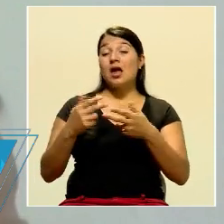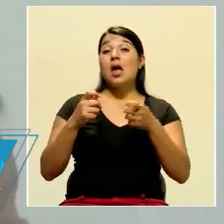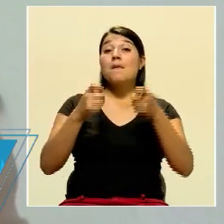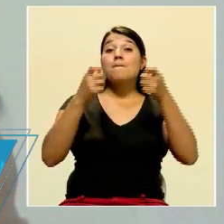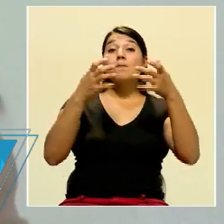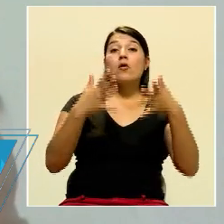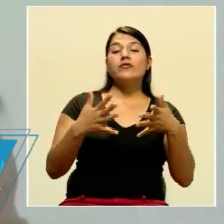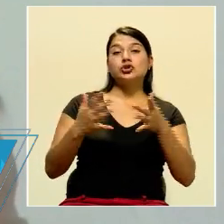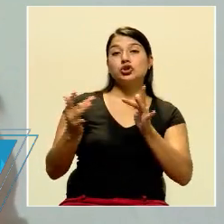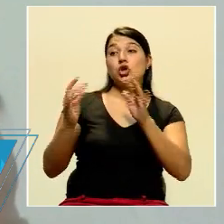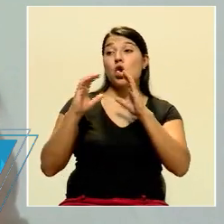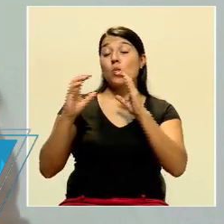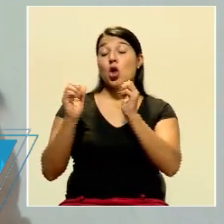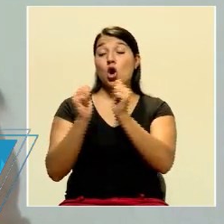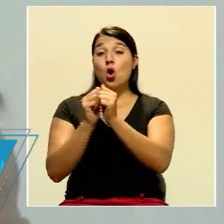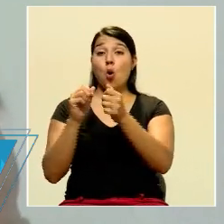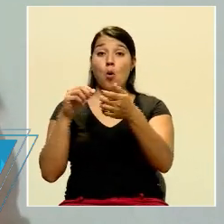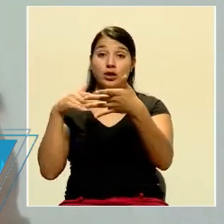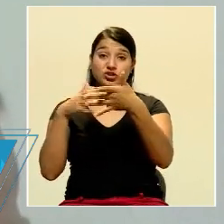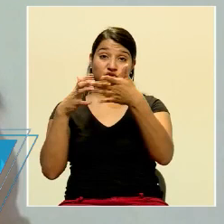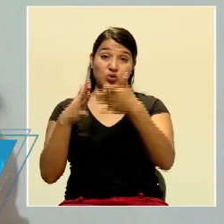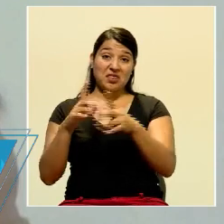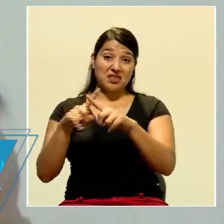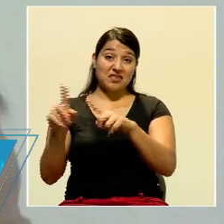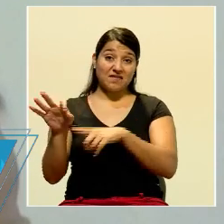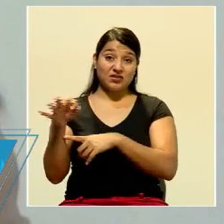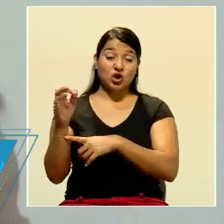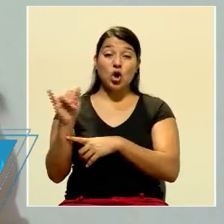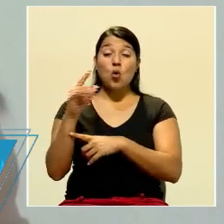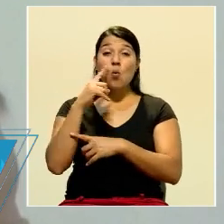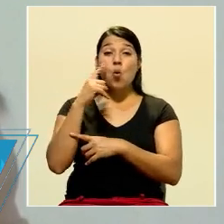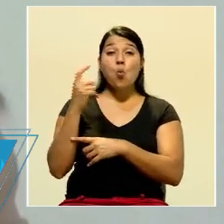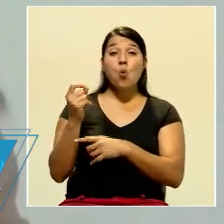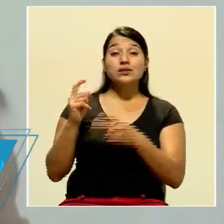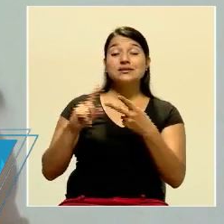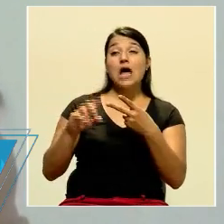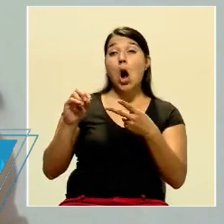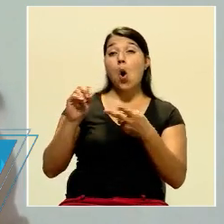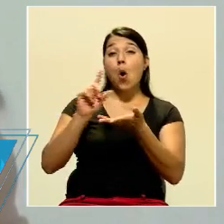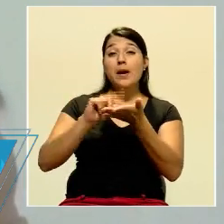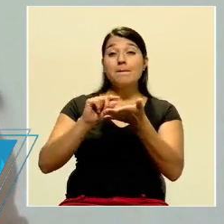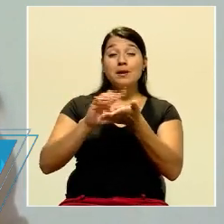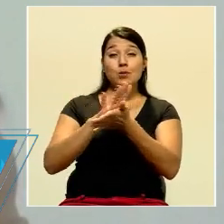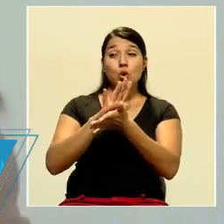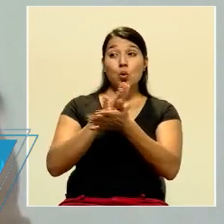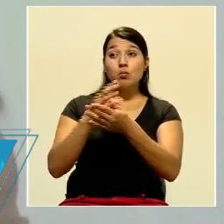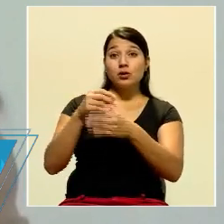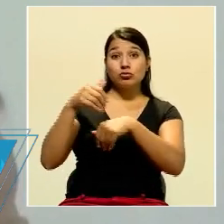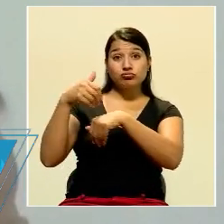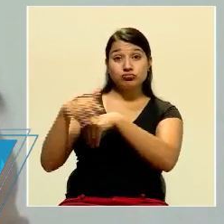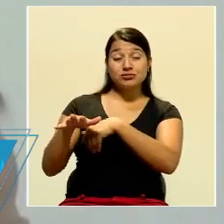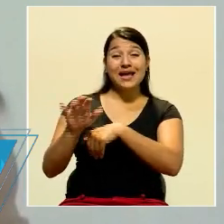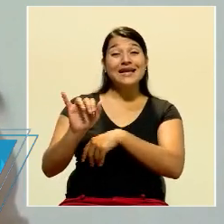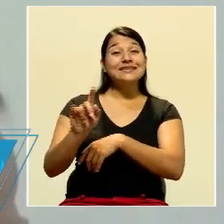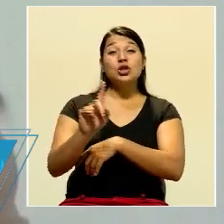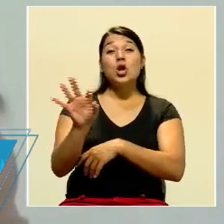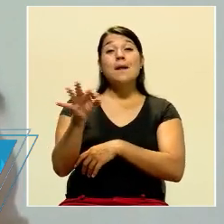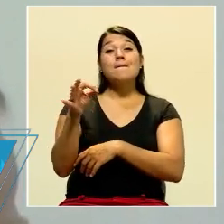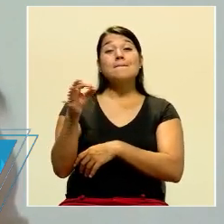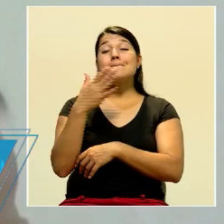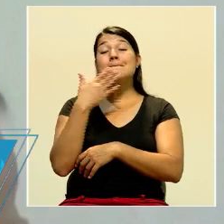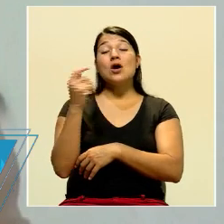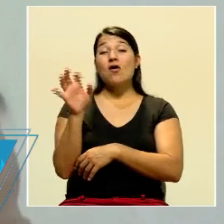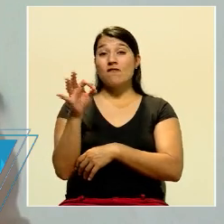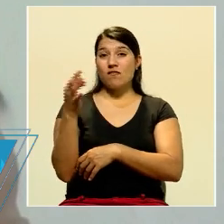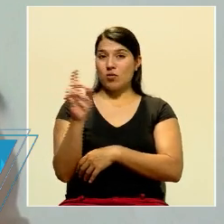sus estudiantes de diferentes formas, por ejemplo, el WhatsApp, material impreso, pero esa no es la mejor forma. Lo que tenemos que hacer esfuerzo